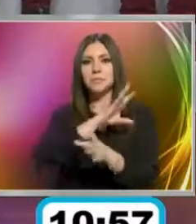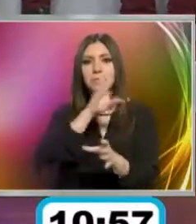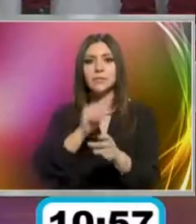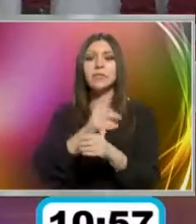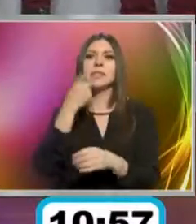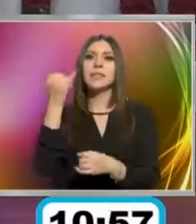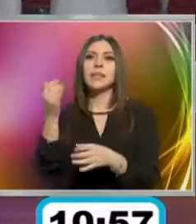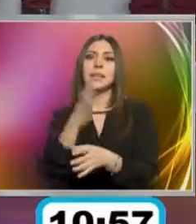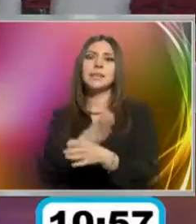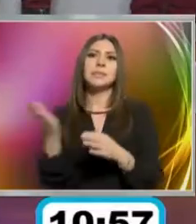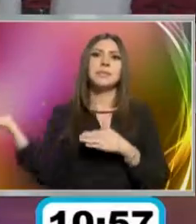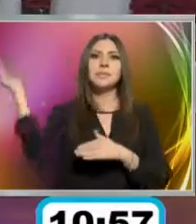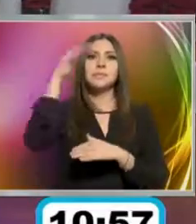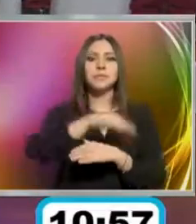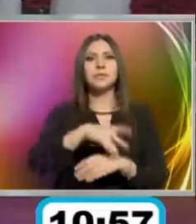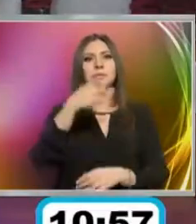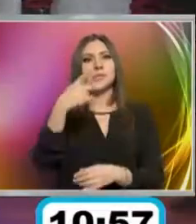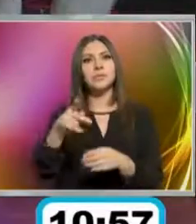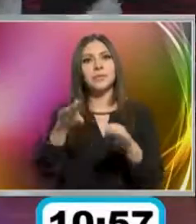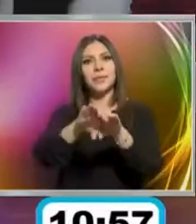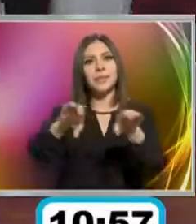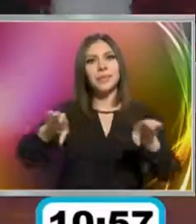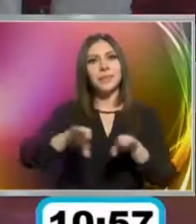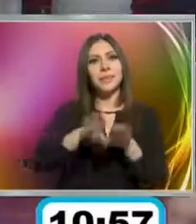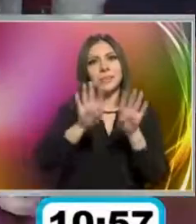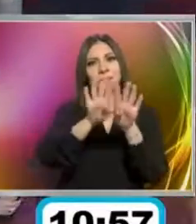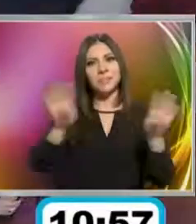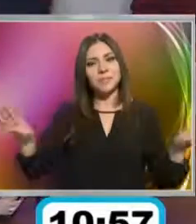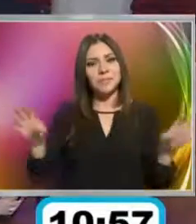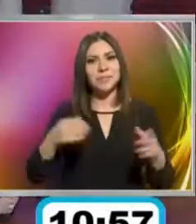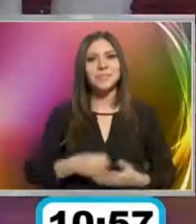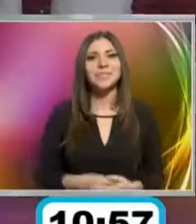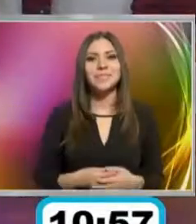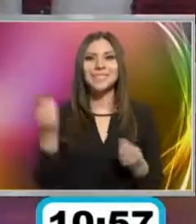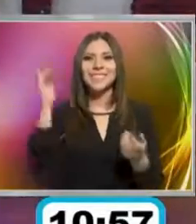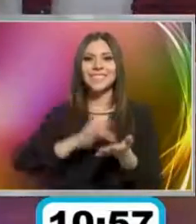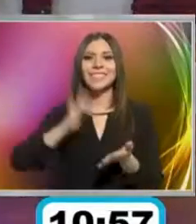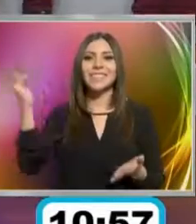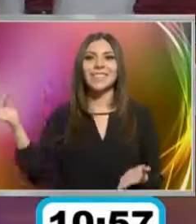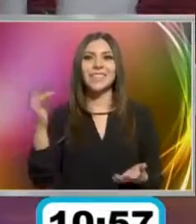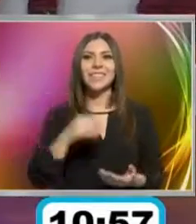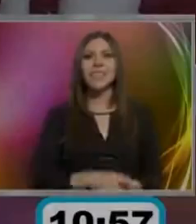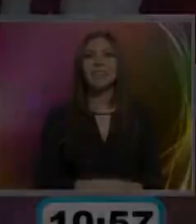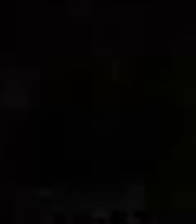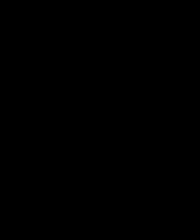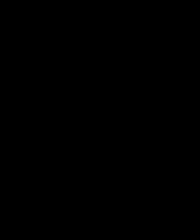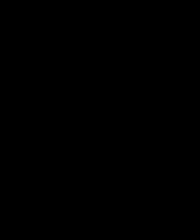vamos. El aplauso para los muchachos de la banda. banda, son de Plebes. tambora. Gracias. Gracias. Gracias. Gracias.